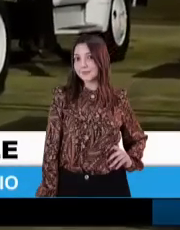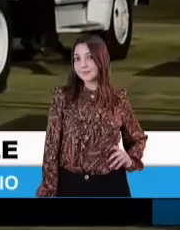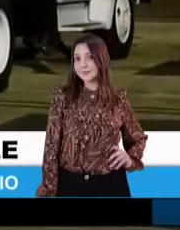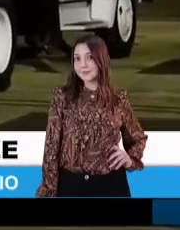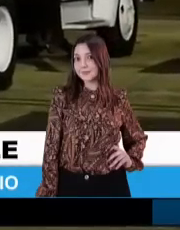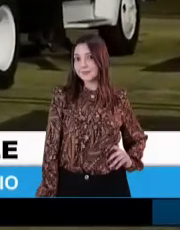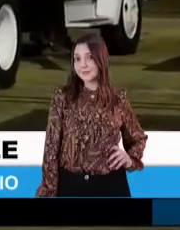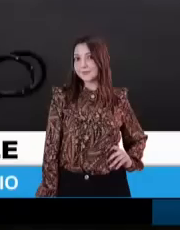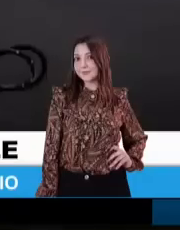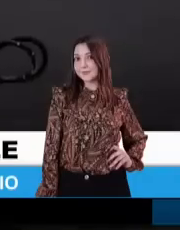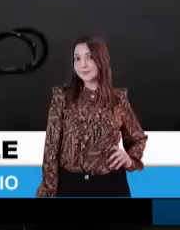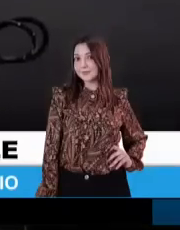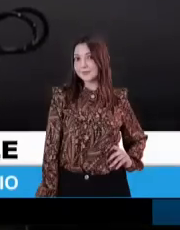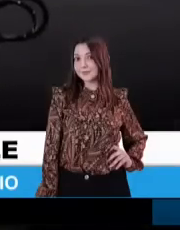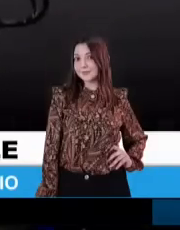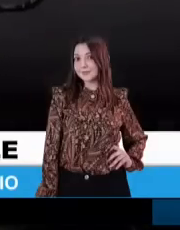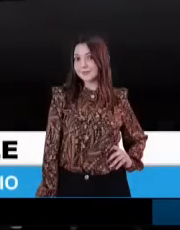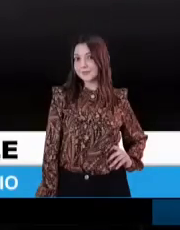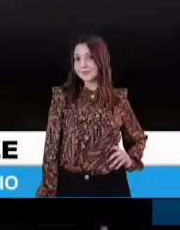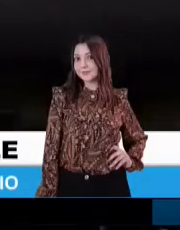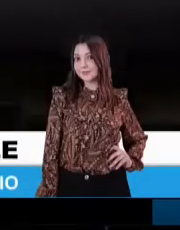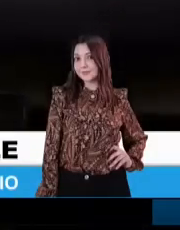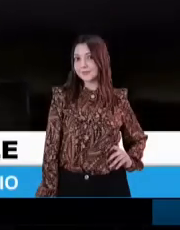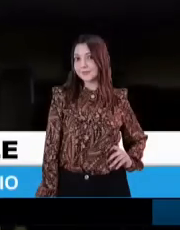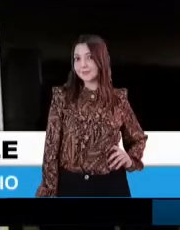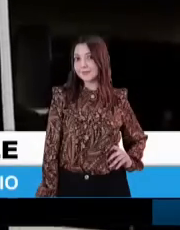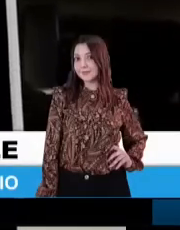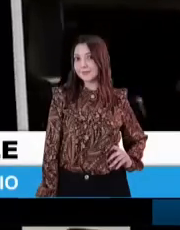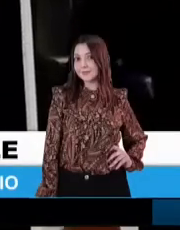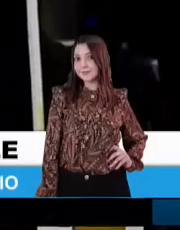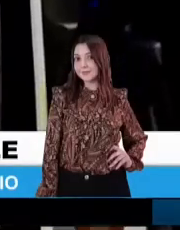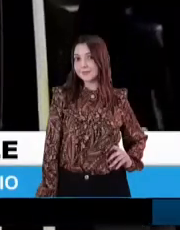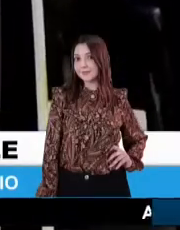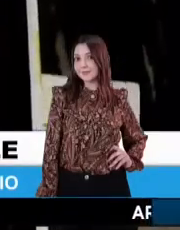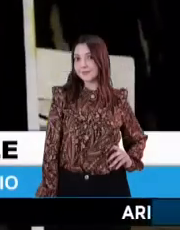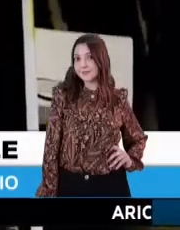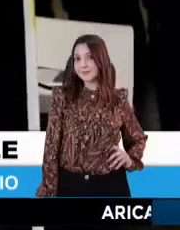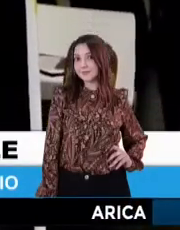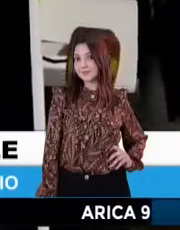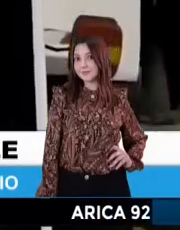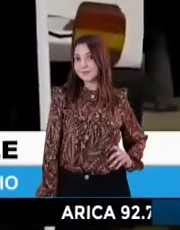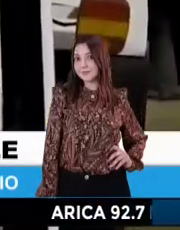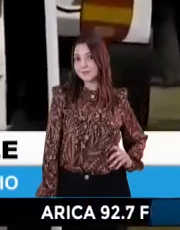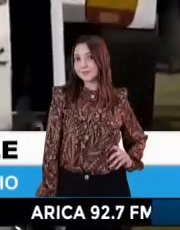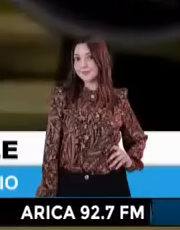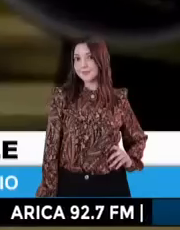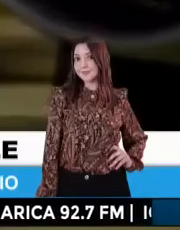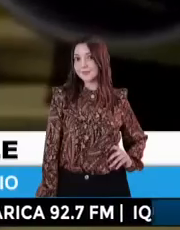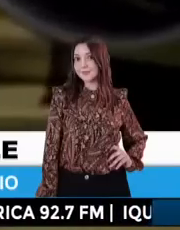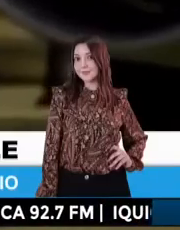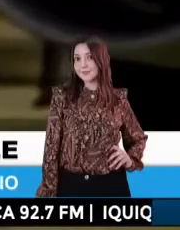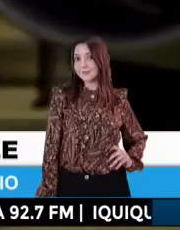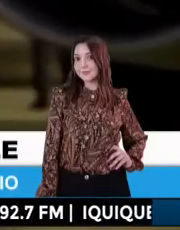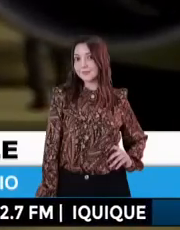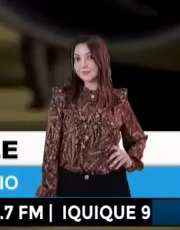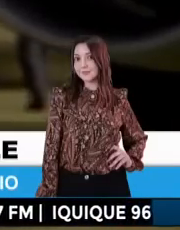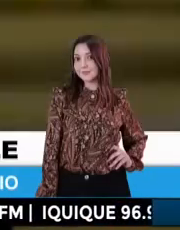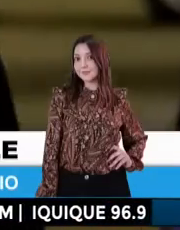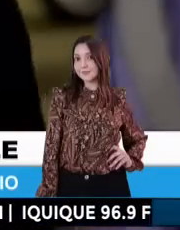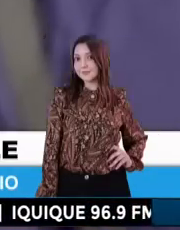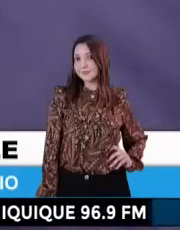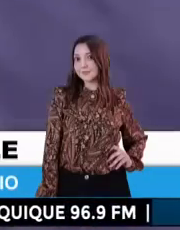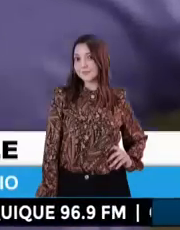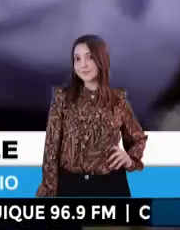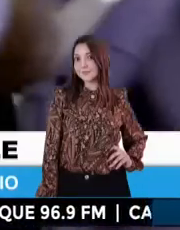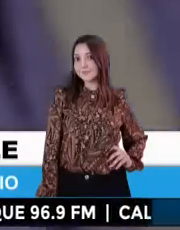él el presidente de Brasil, Luis Ignacio Lula da Silva, quien se refirió posteriormente a las elecciones venezolanas tras criticar a